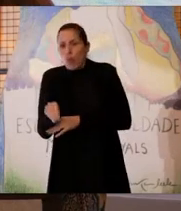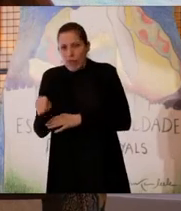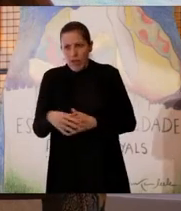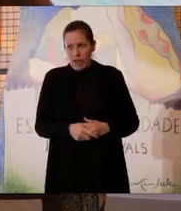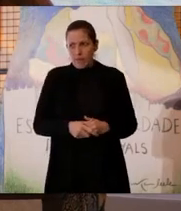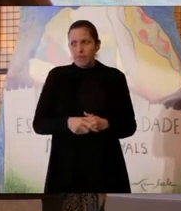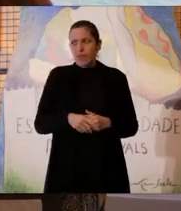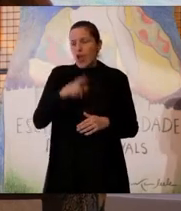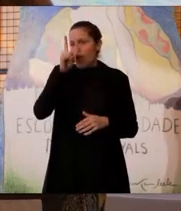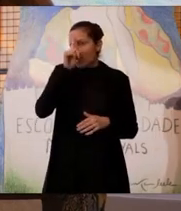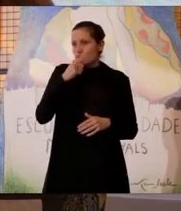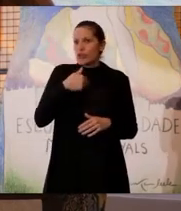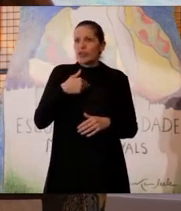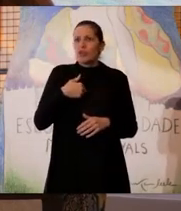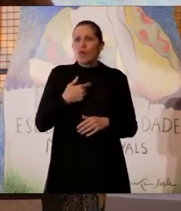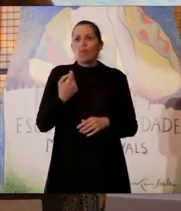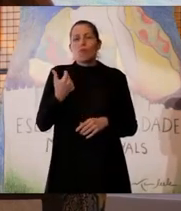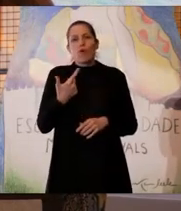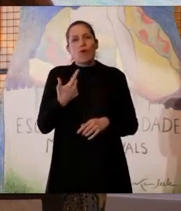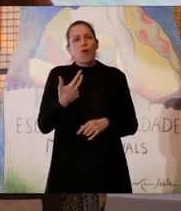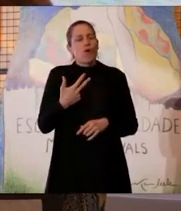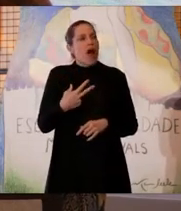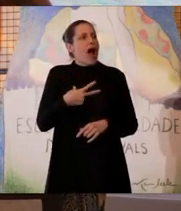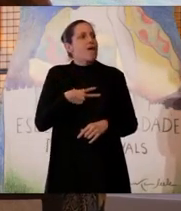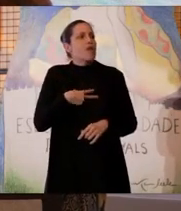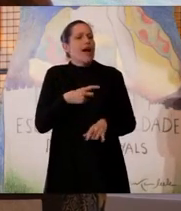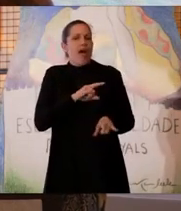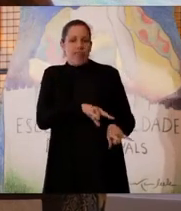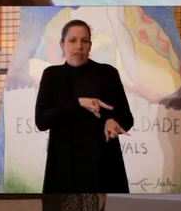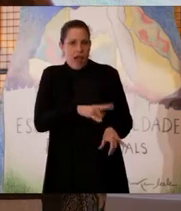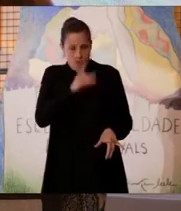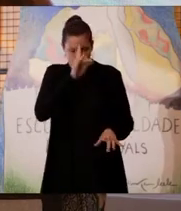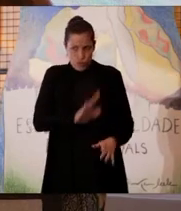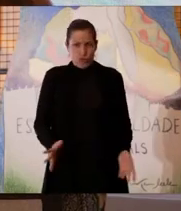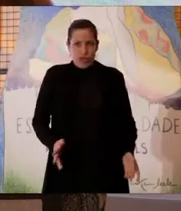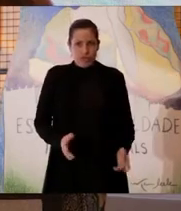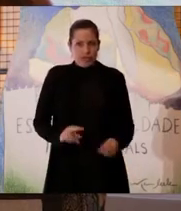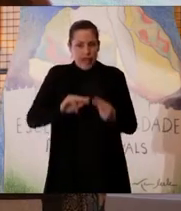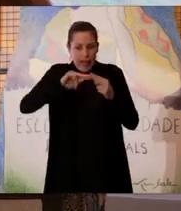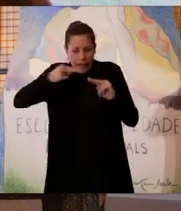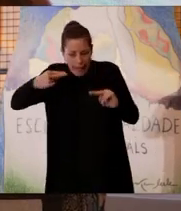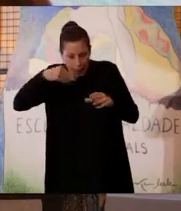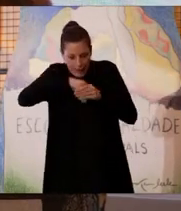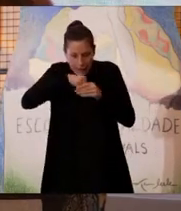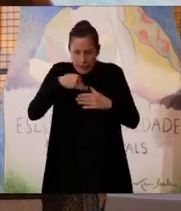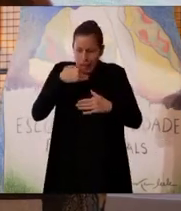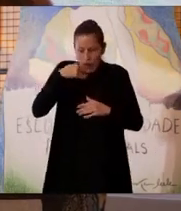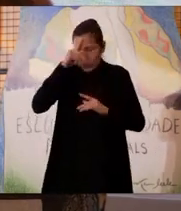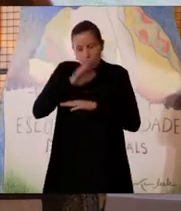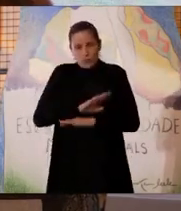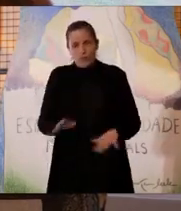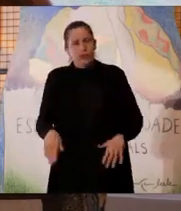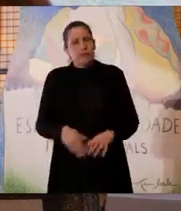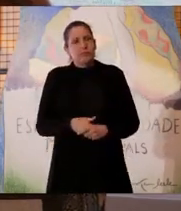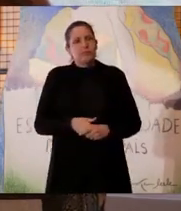hago siempre de abogado del o de abogada debe ser como que tengo un gen porque es verdad o sea siempre digo cosas complejas que la gente